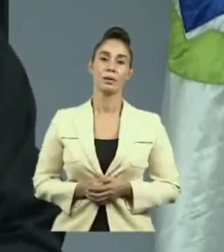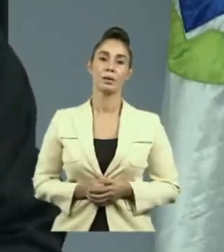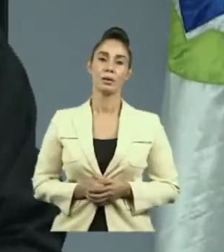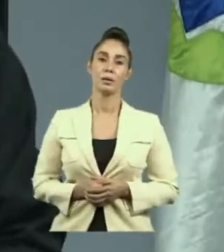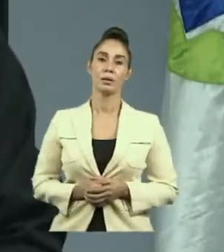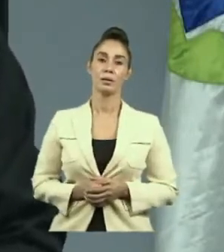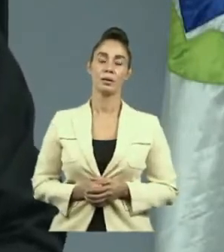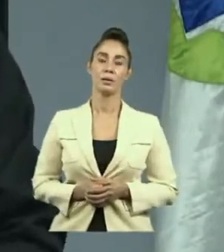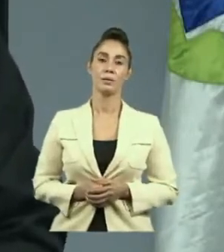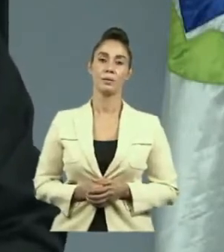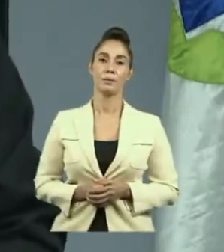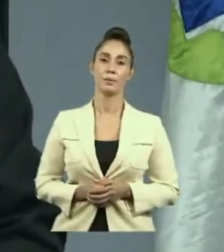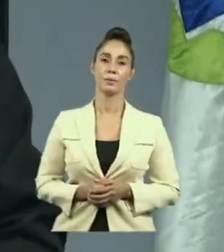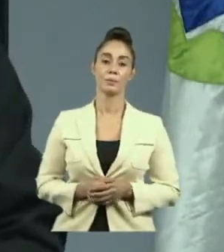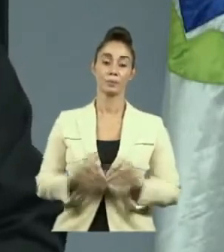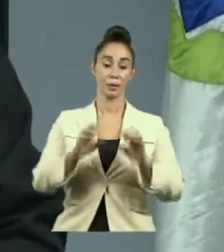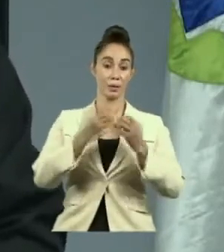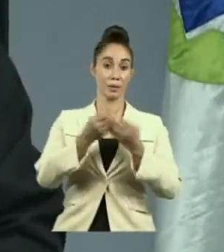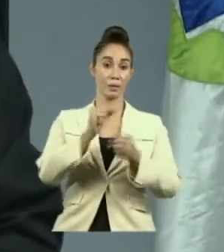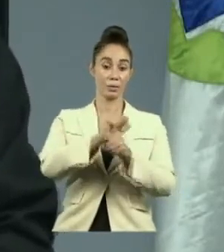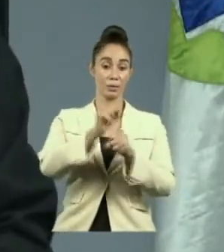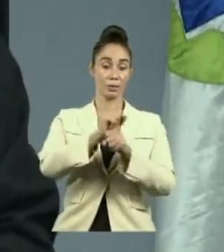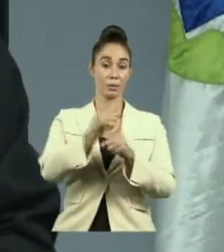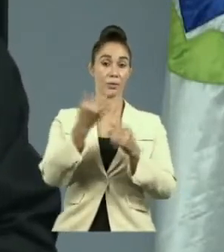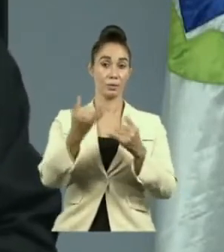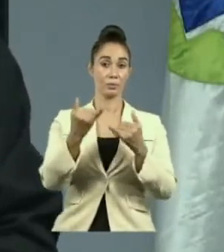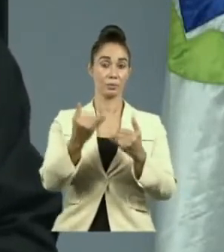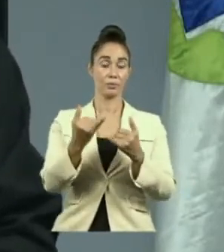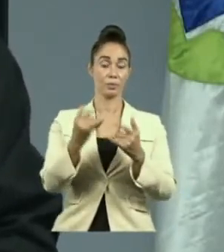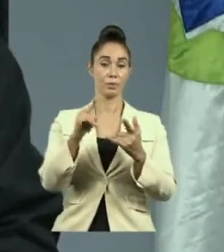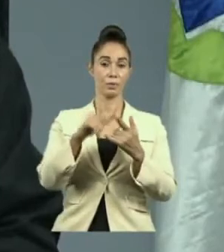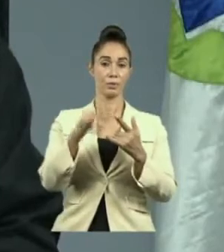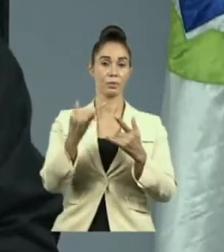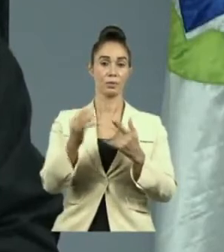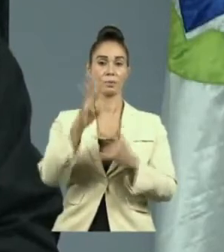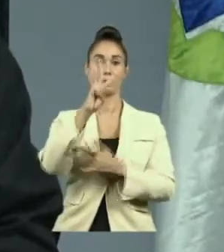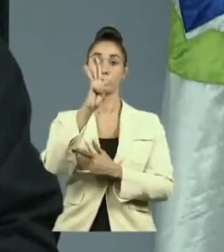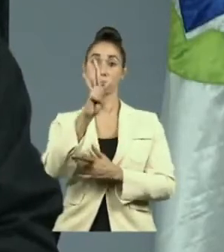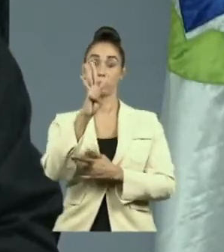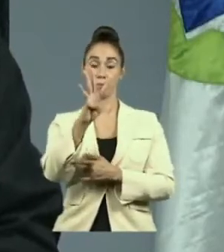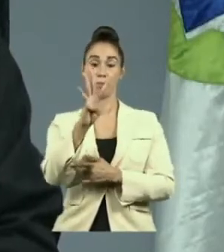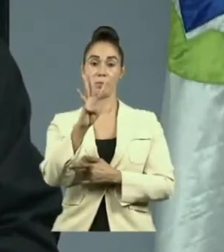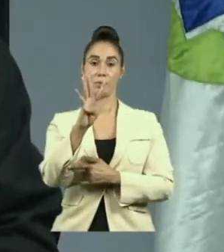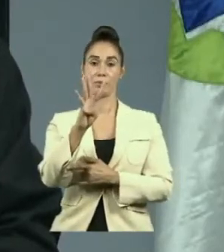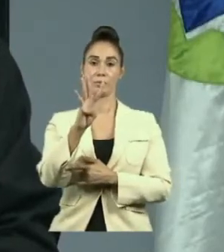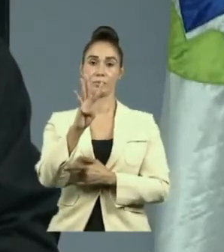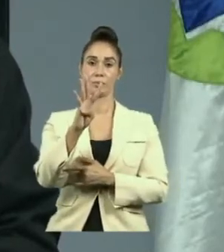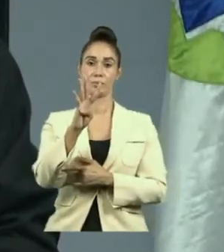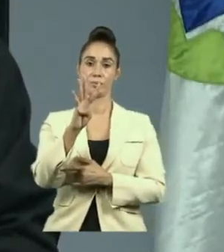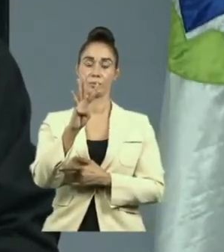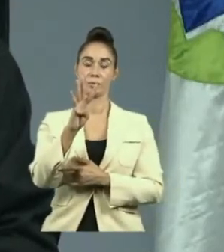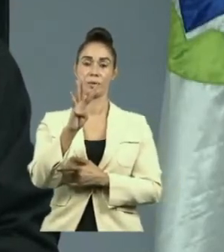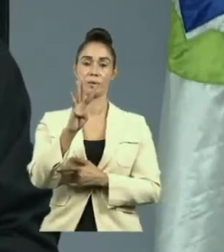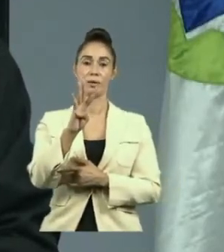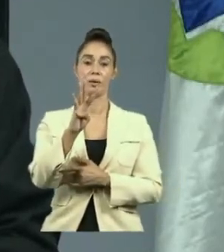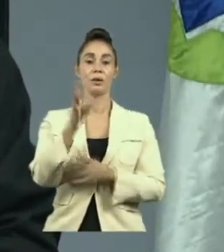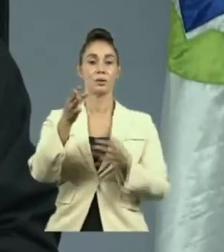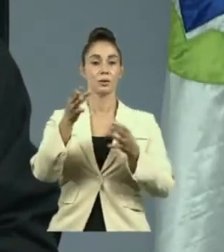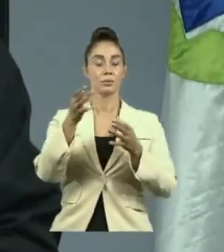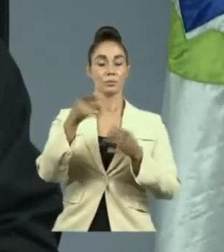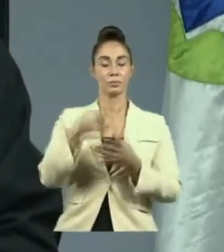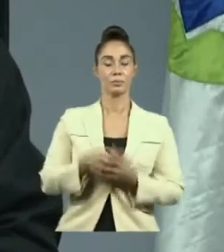funcionales actualmente tenemos cuatro equipos y como le estoy